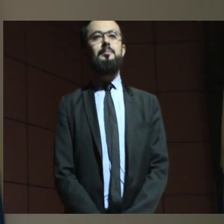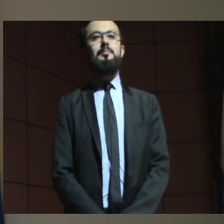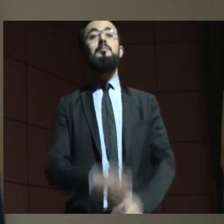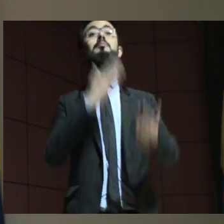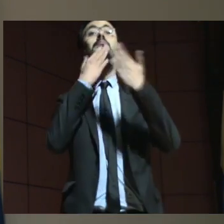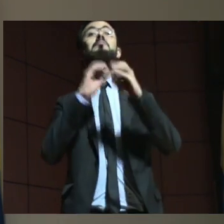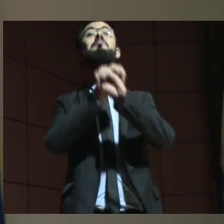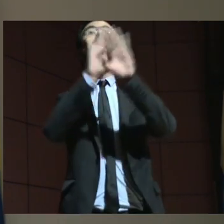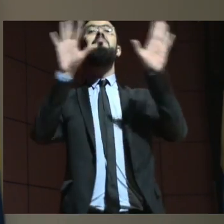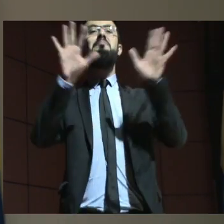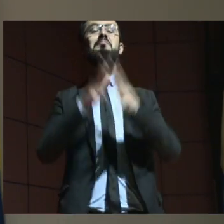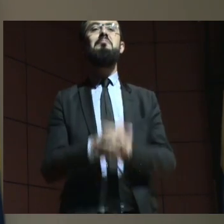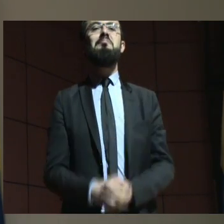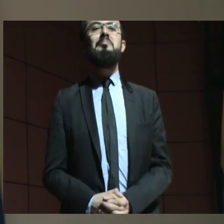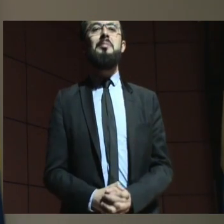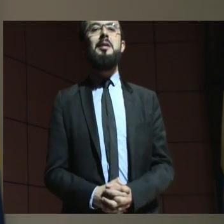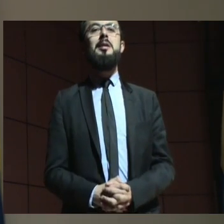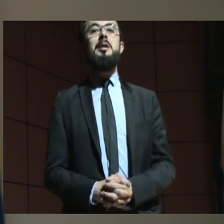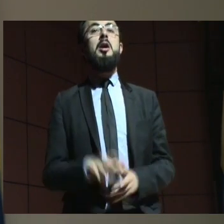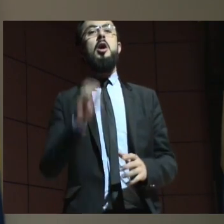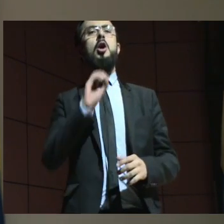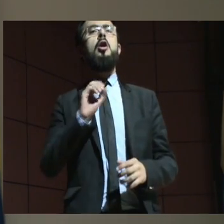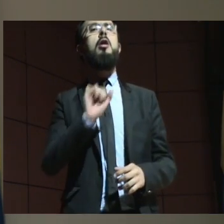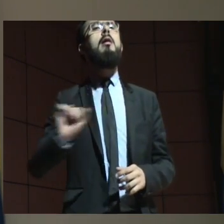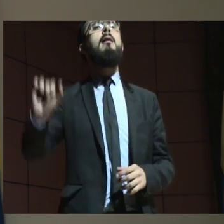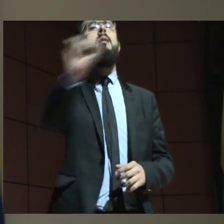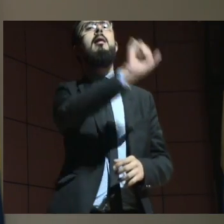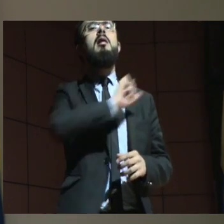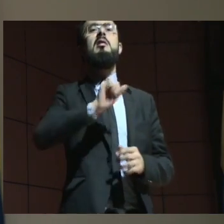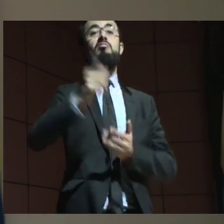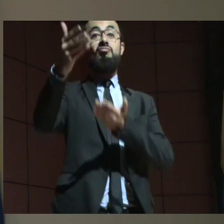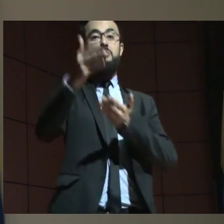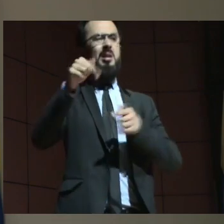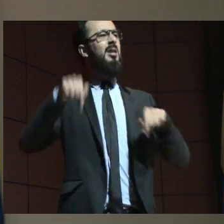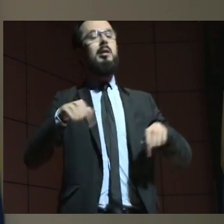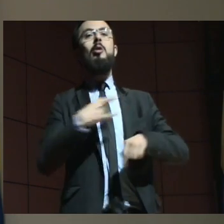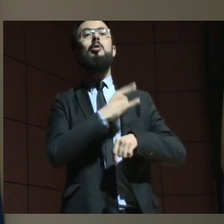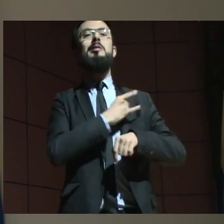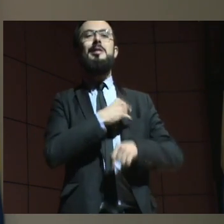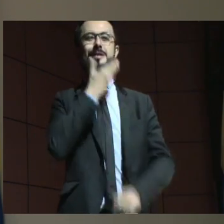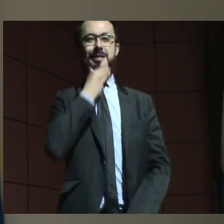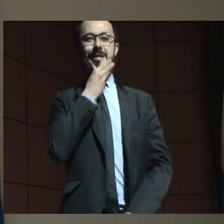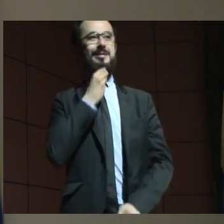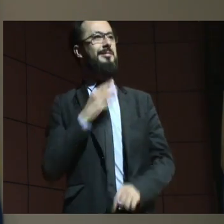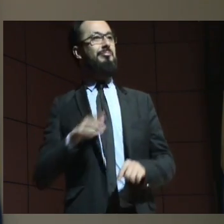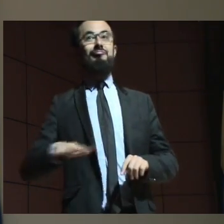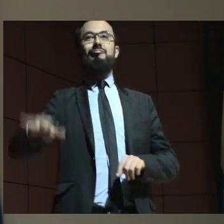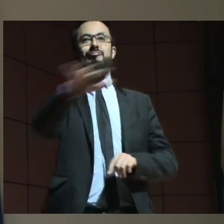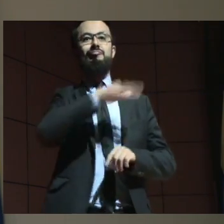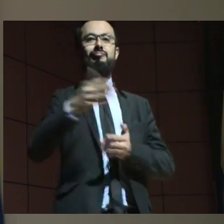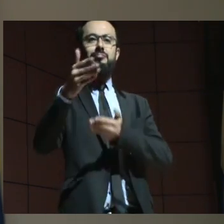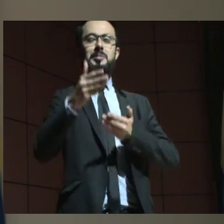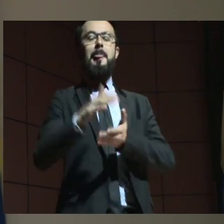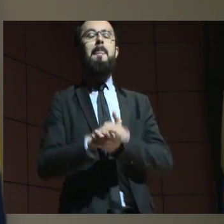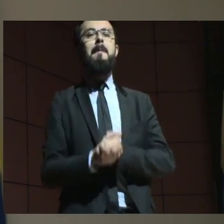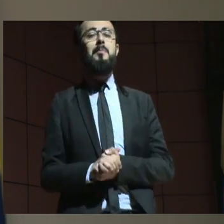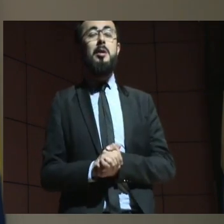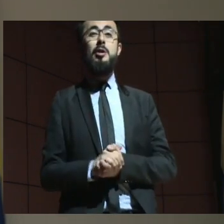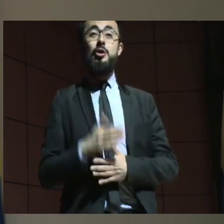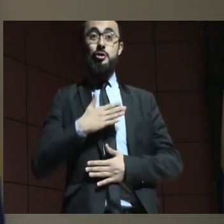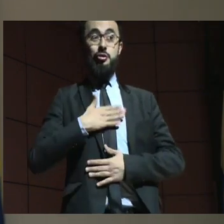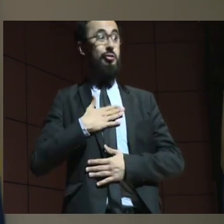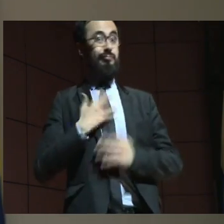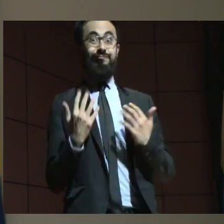Bueno, muy buenos días, bienvenidas y bienvenidos a la Universidad de los Andes. Agradezco nuevamente